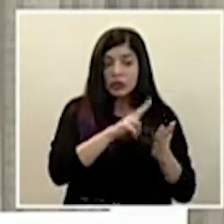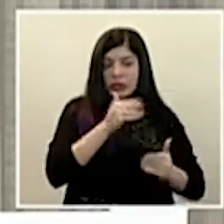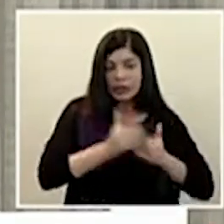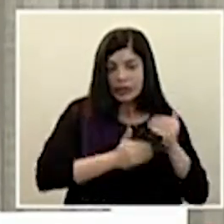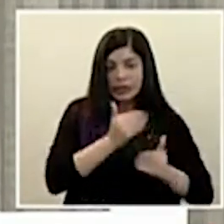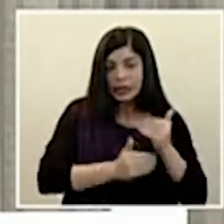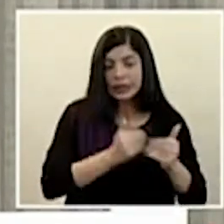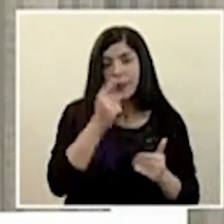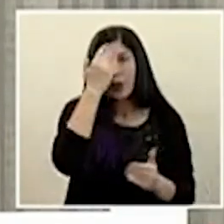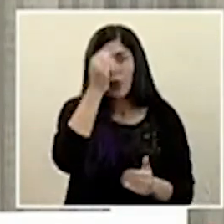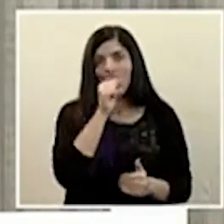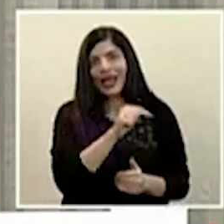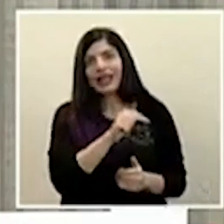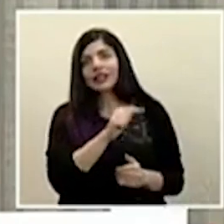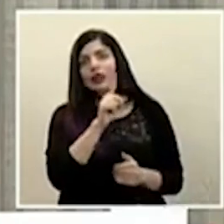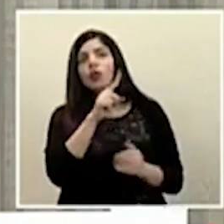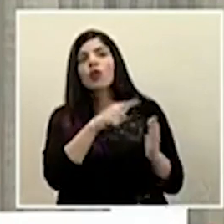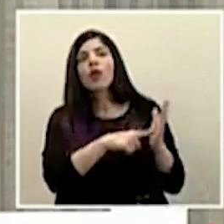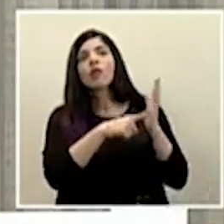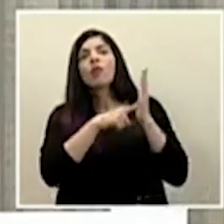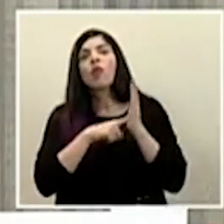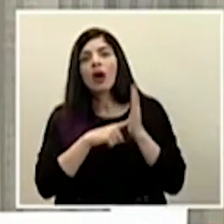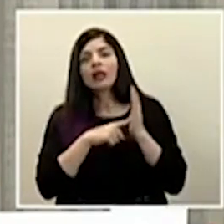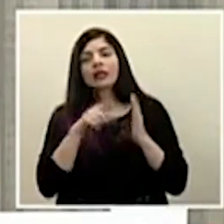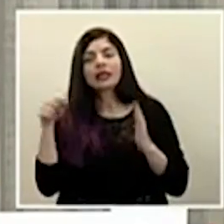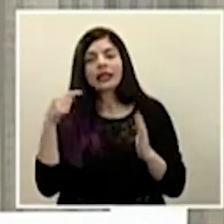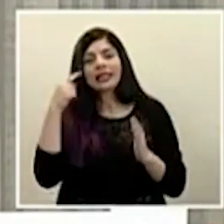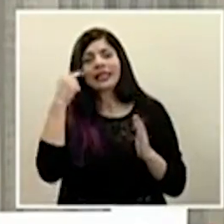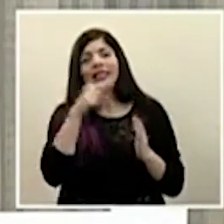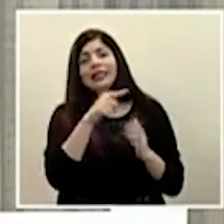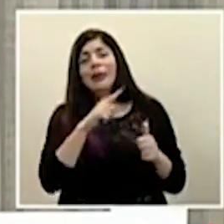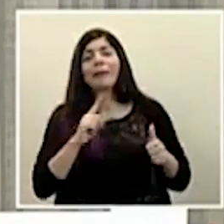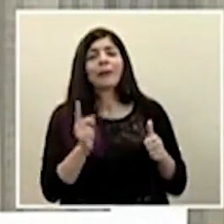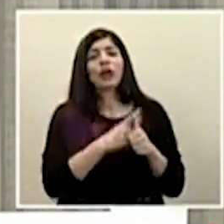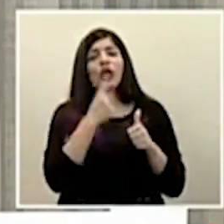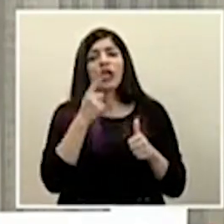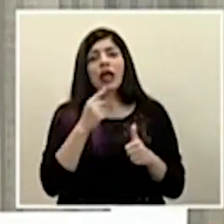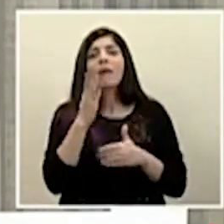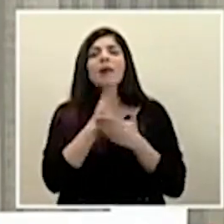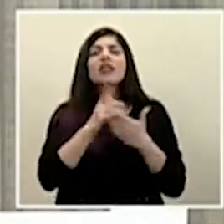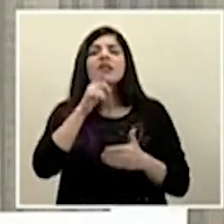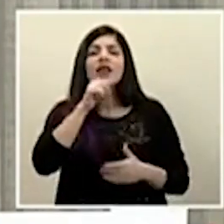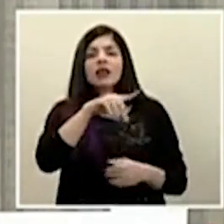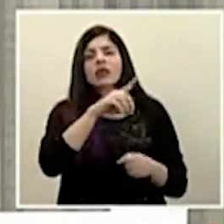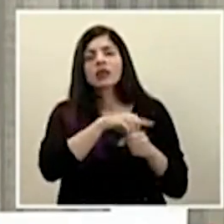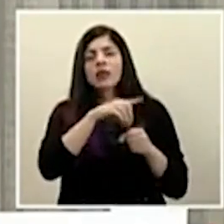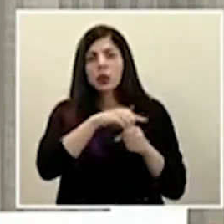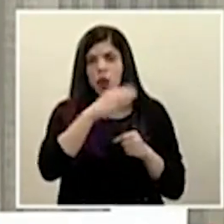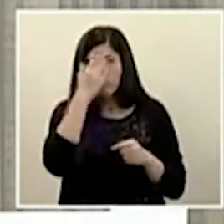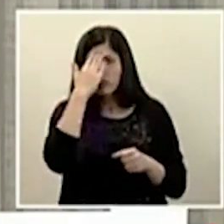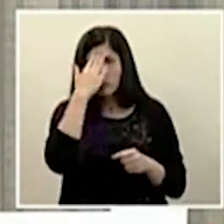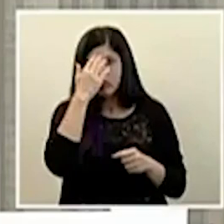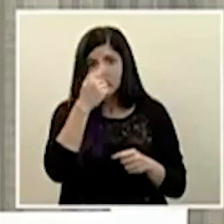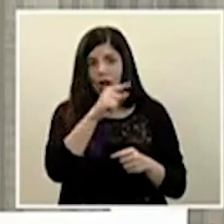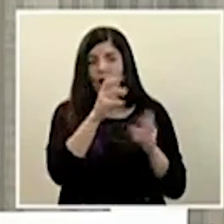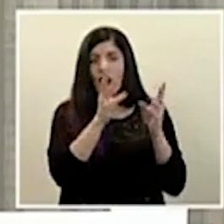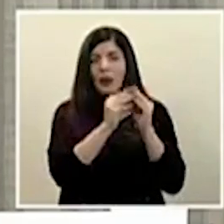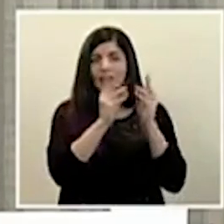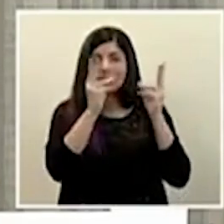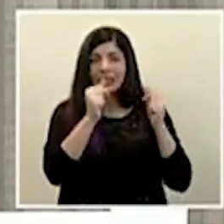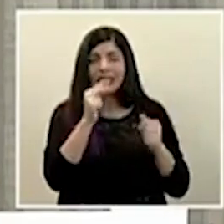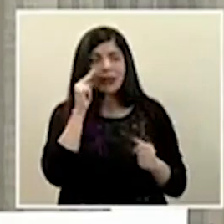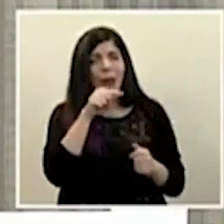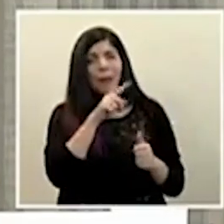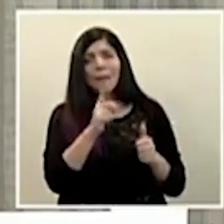esta una señal que había sido considerada prioritaria por parte de los señores y señoras diputadas de la Comisión de Hacendarios,